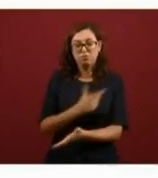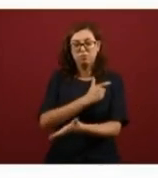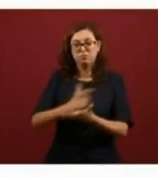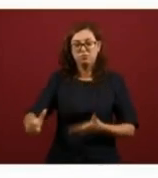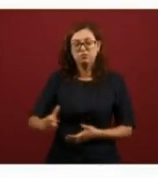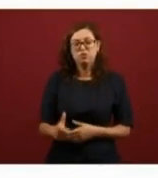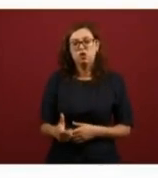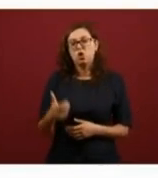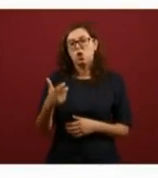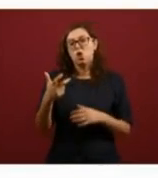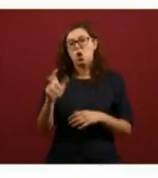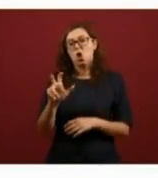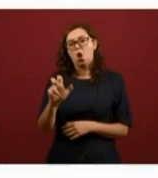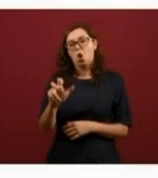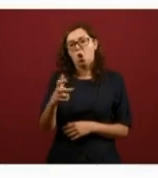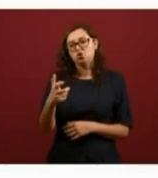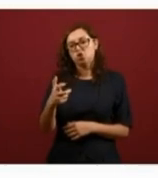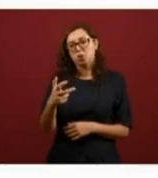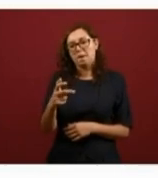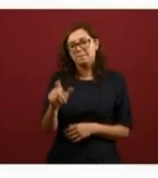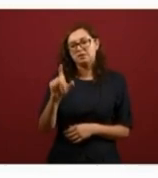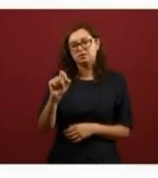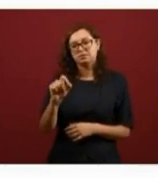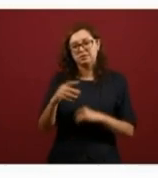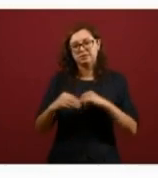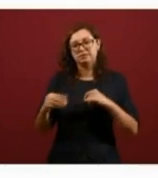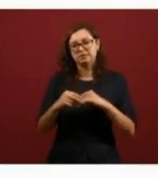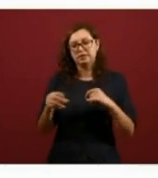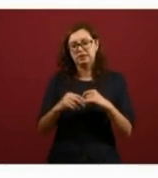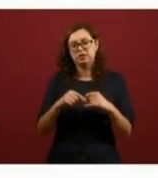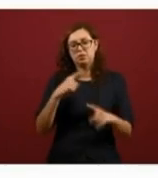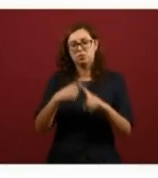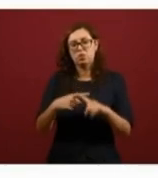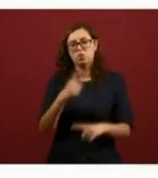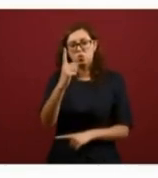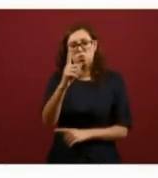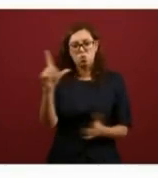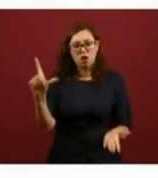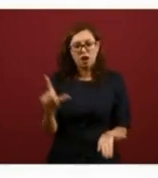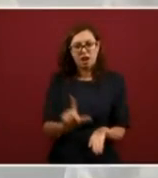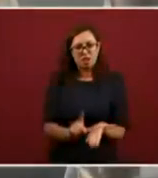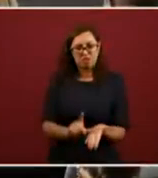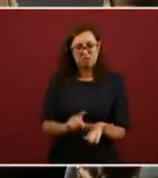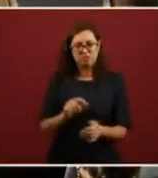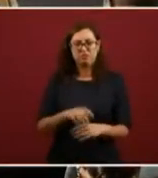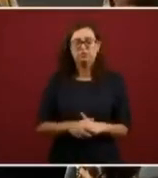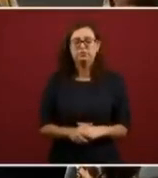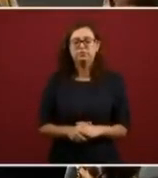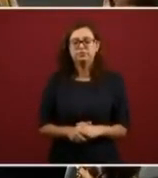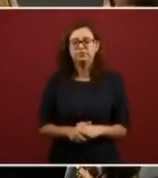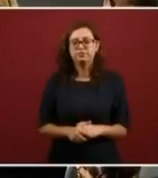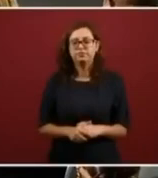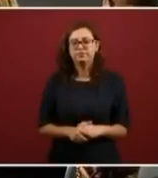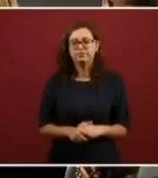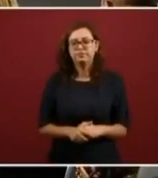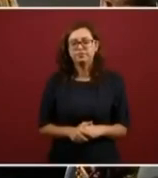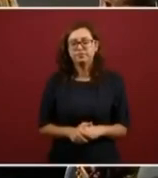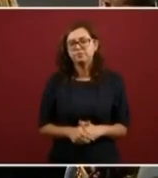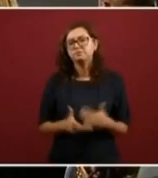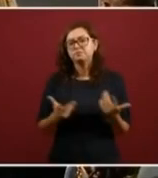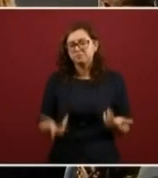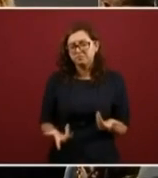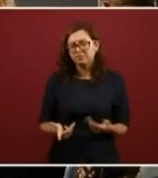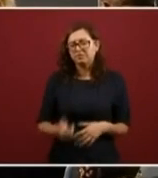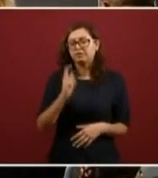de 8.20 pesos por litro. Debo decir que básicamente los productores, ustedes lo